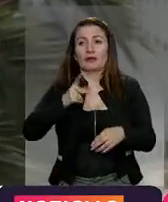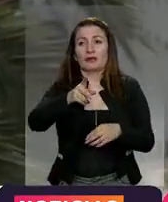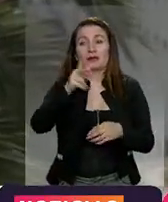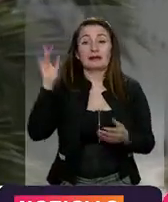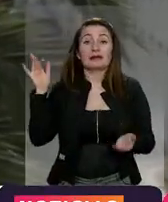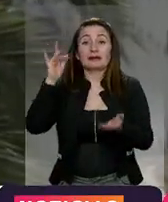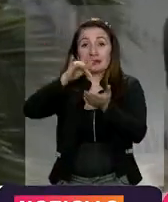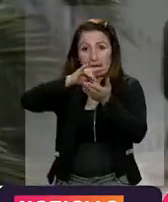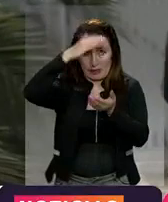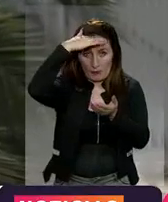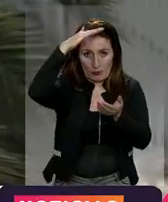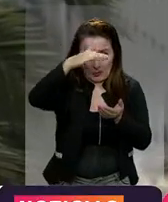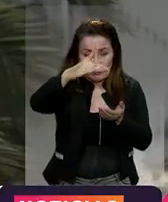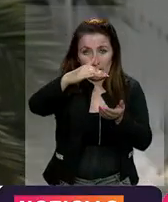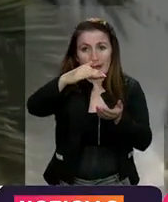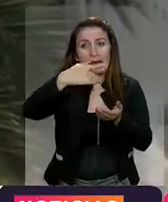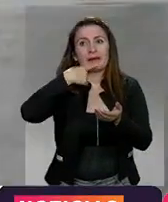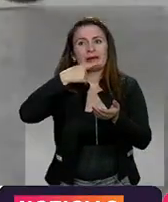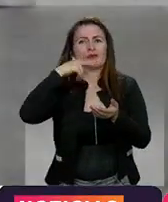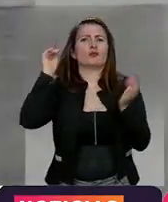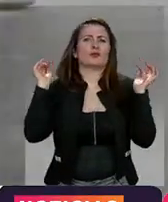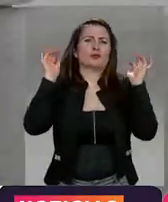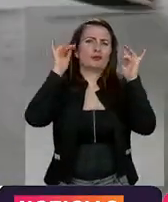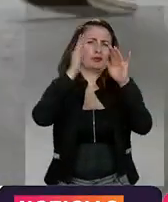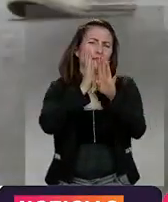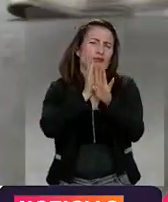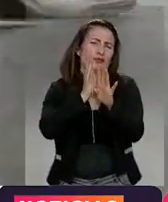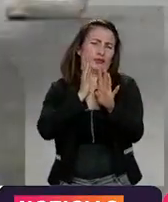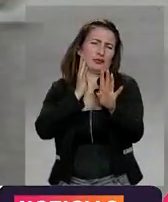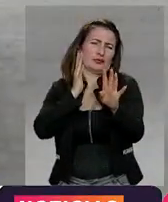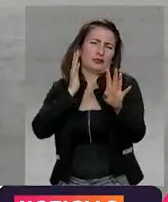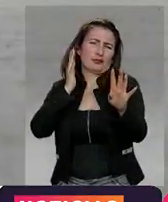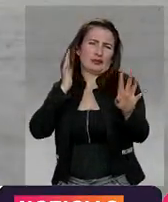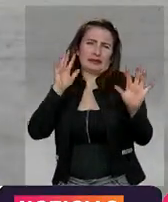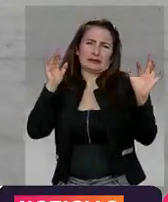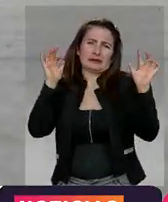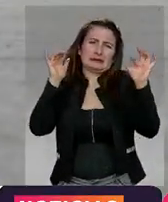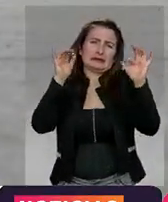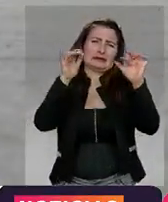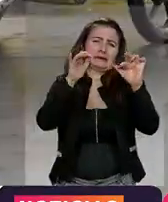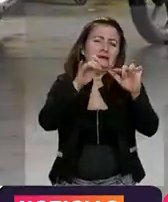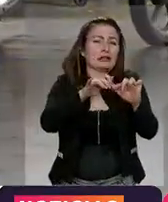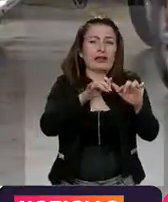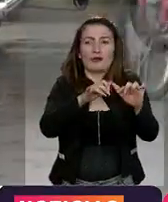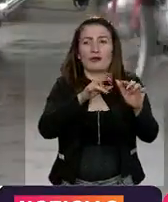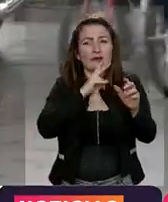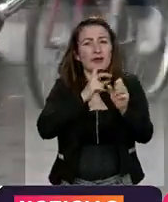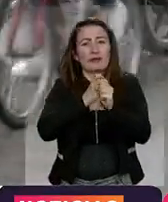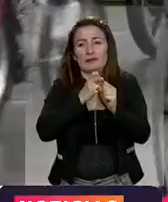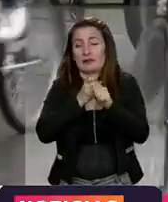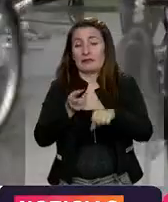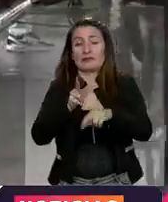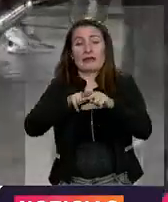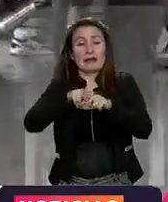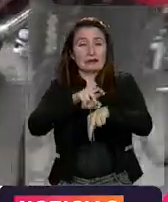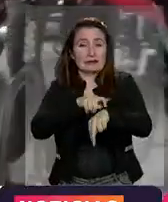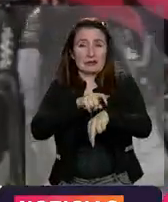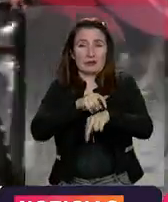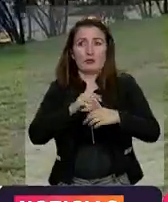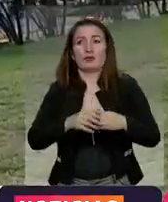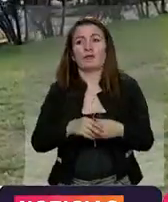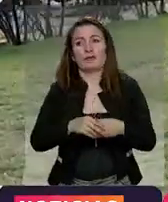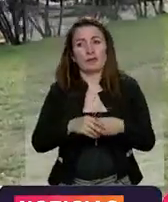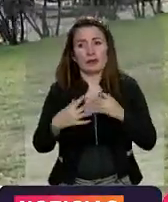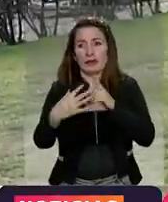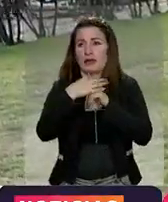portal para tomar un servicio manifiestan que allí se forman largas filas y aglomeraciones, ocasionando que su viaje tome más tiempo. Nos hemos visto